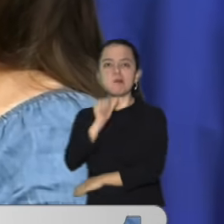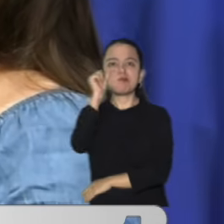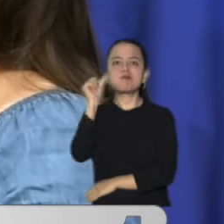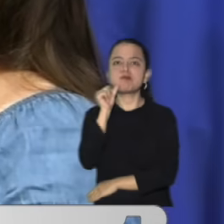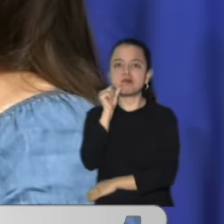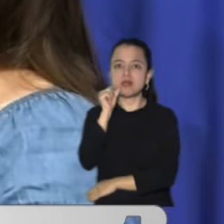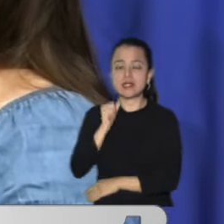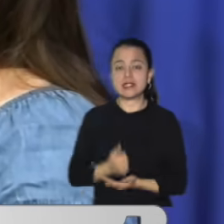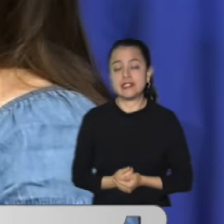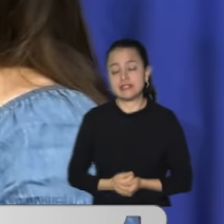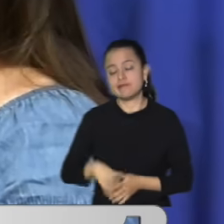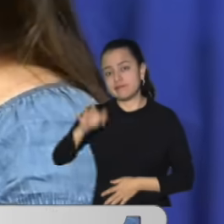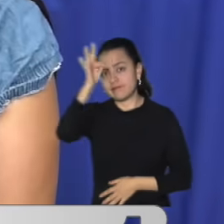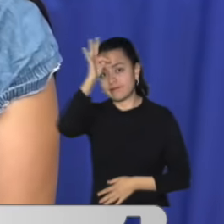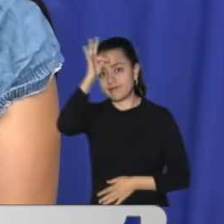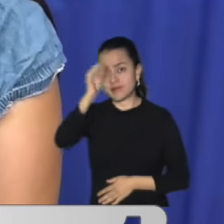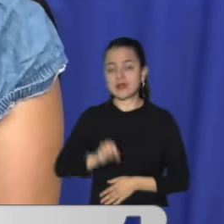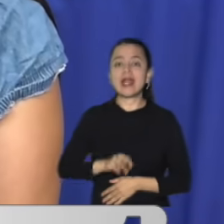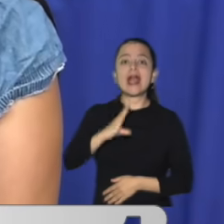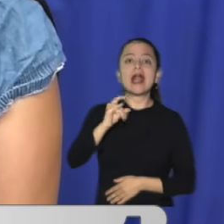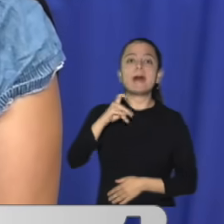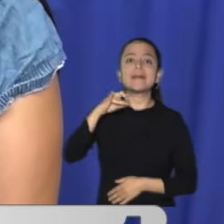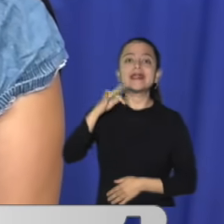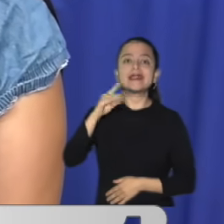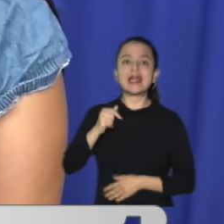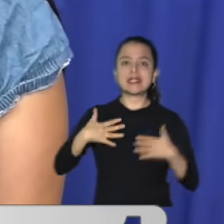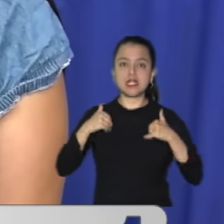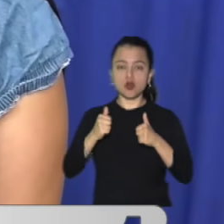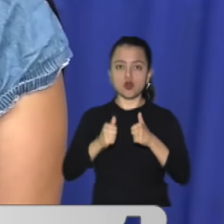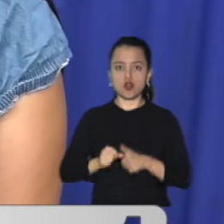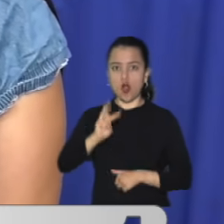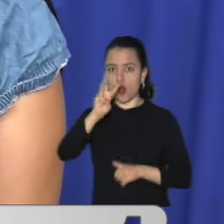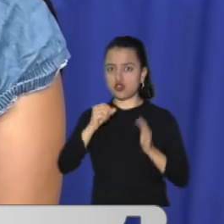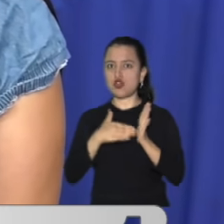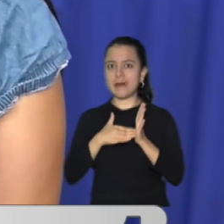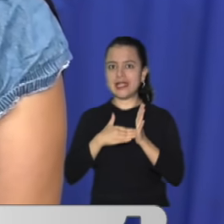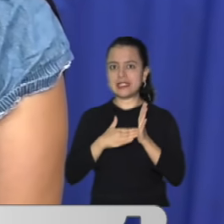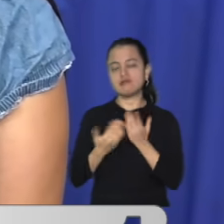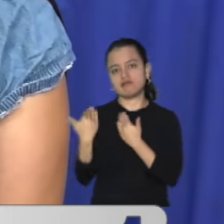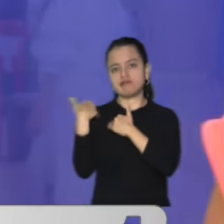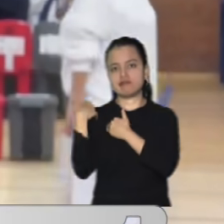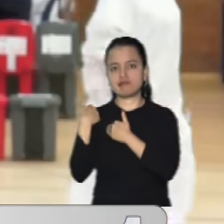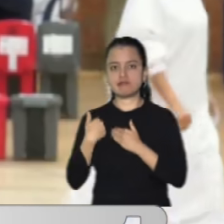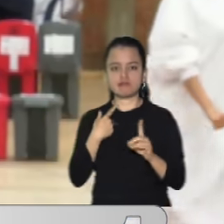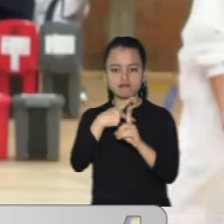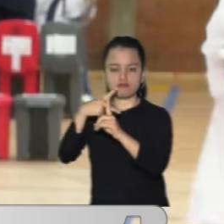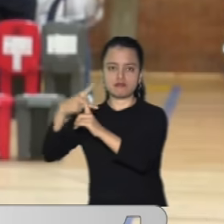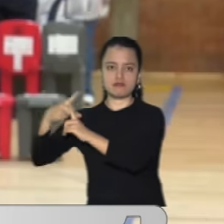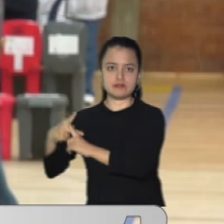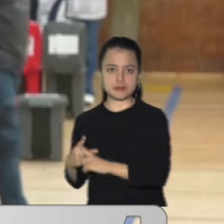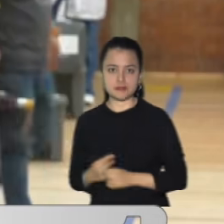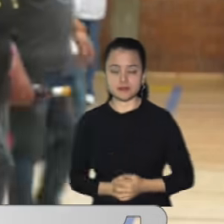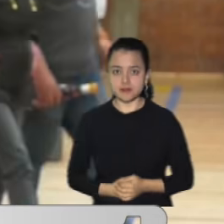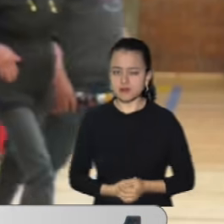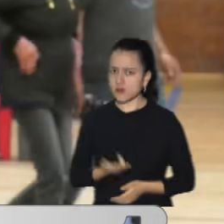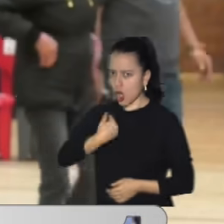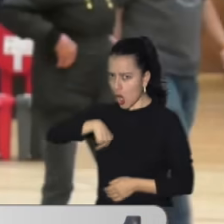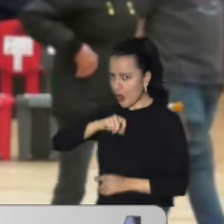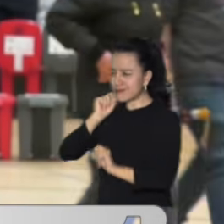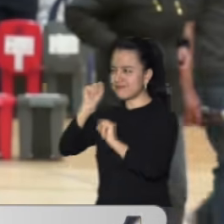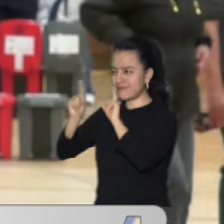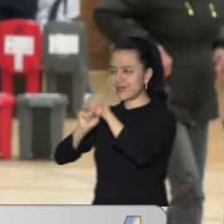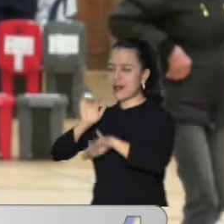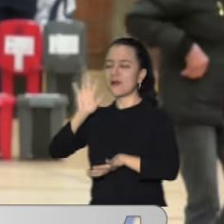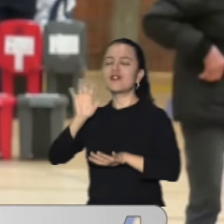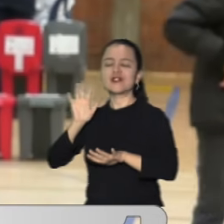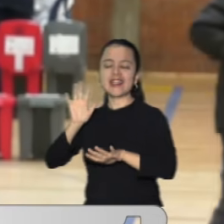Salud deberá vacunar a más de 8.000 de estas mujeres gestantes. Entre tanto, también hablamos con el Ministerio de Salud y en exclusiva nos dijo